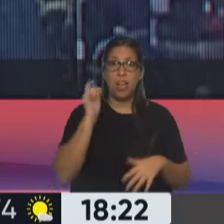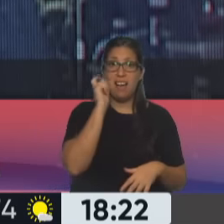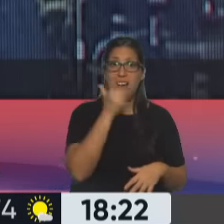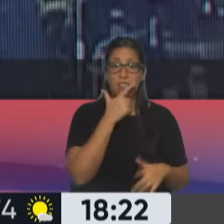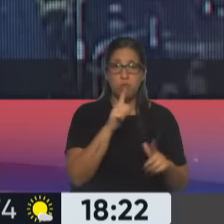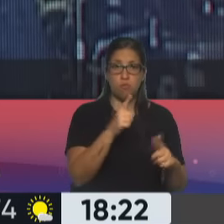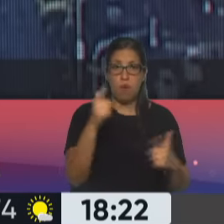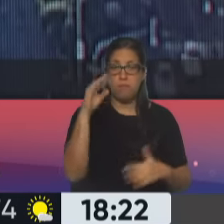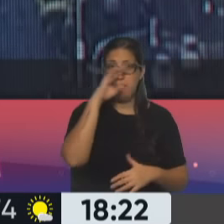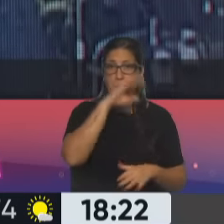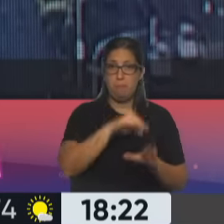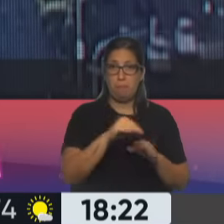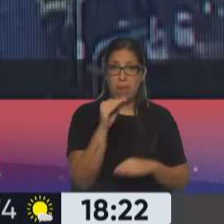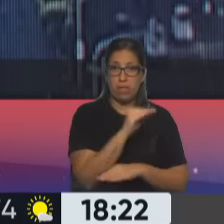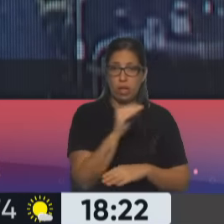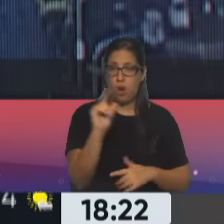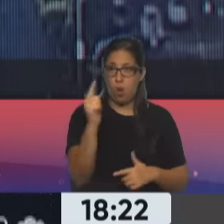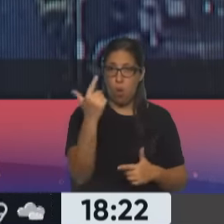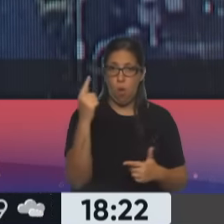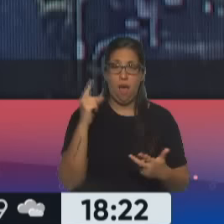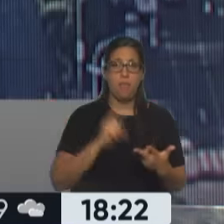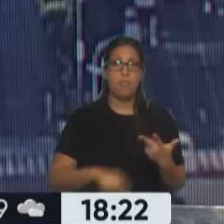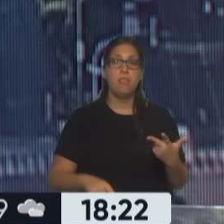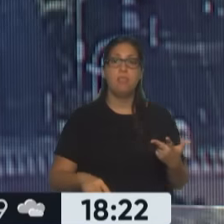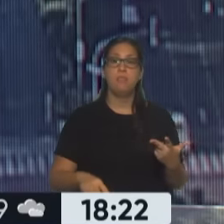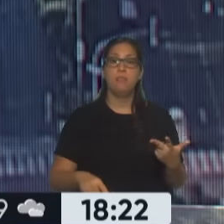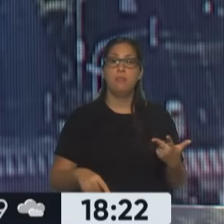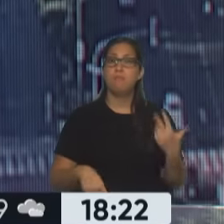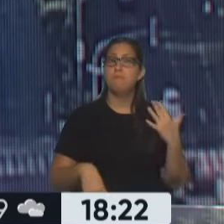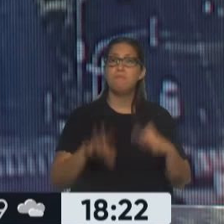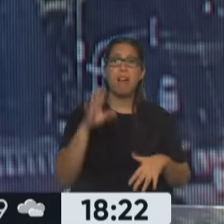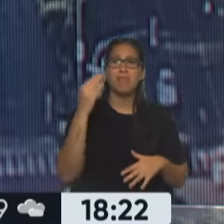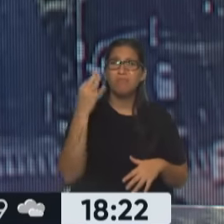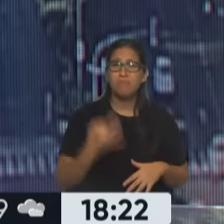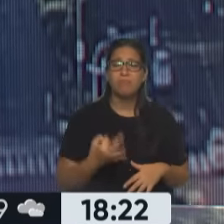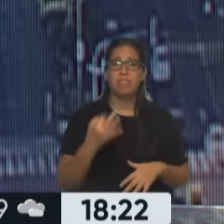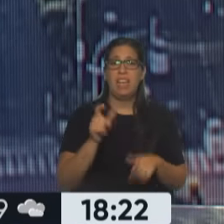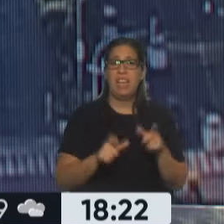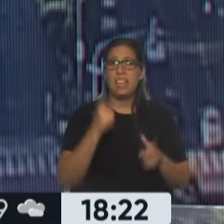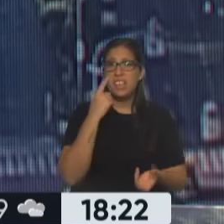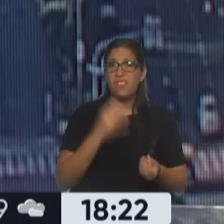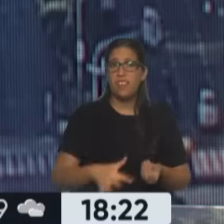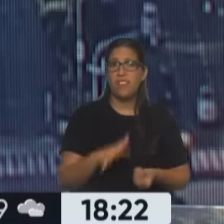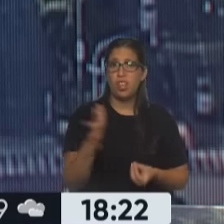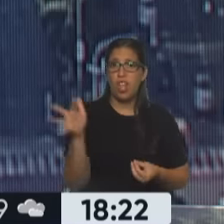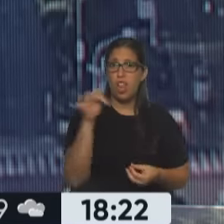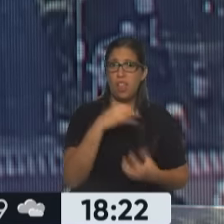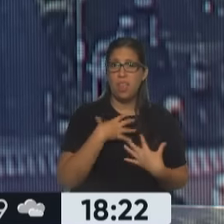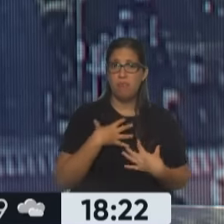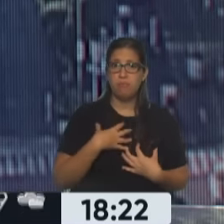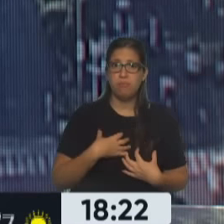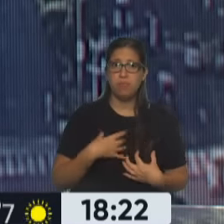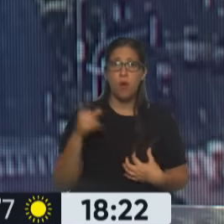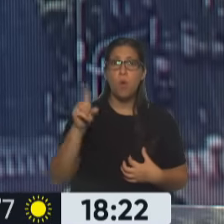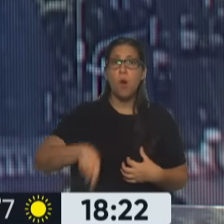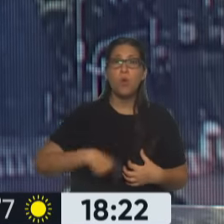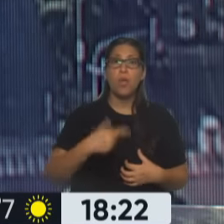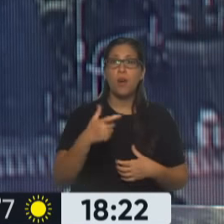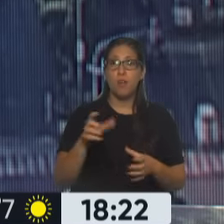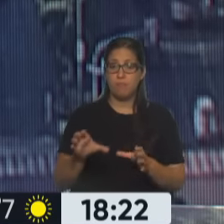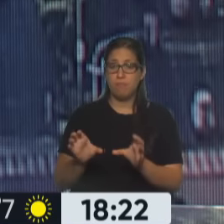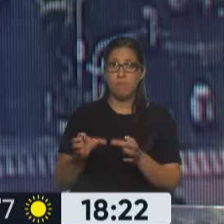tener petróleo, y que, como decíamos, se profundiza sobre todo en la gente en el día a día, que, por ejemplo, han tenido que volver a cocinar con carbón. Exacto,